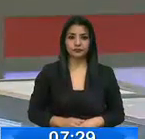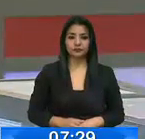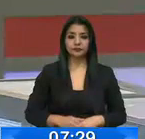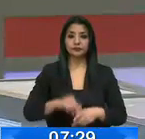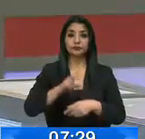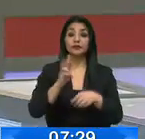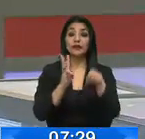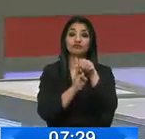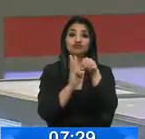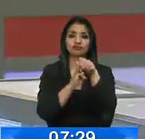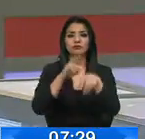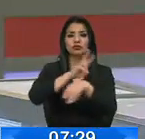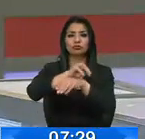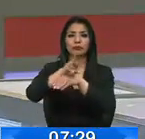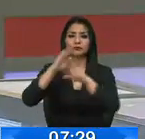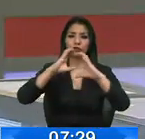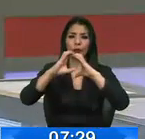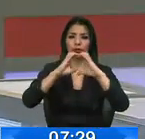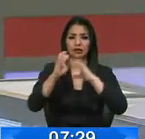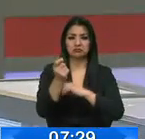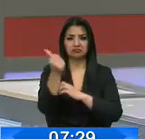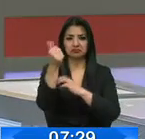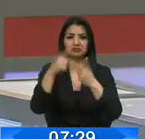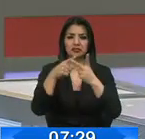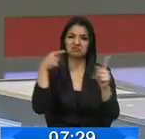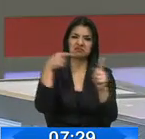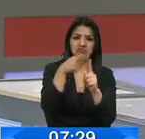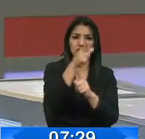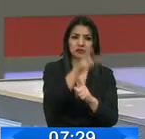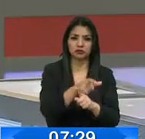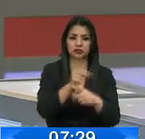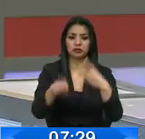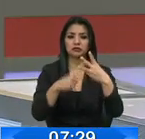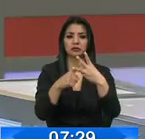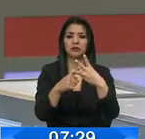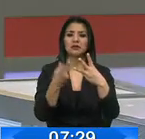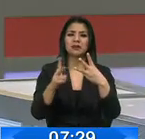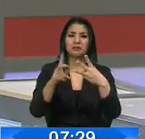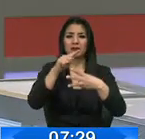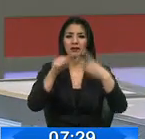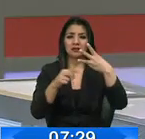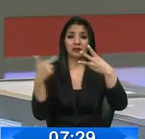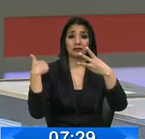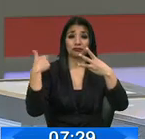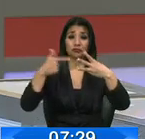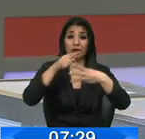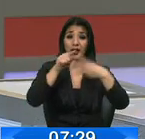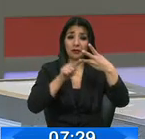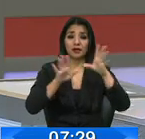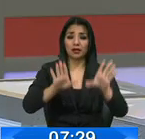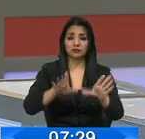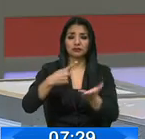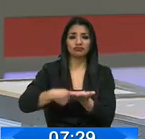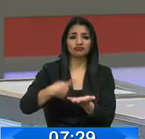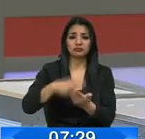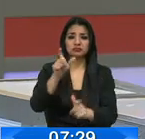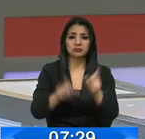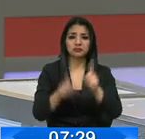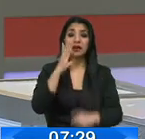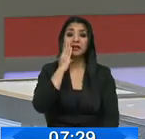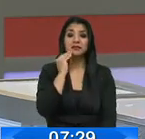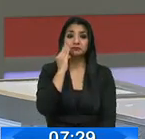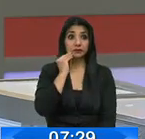Supercom, figura como el linchamiento mediático, la responsabilidad ulterior, son parte del análisis que hacen varios expertos.